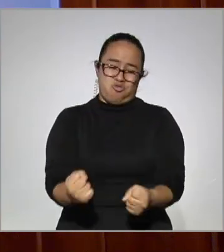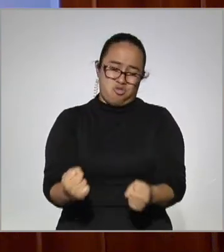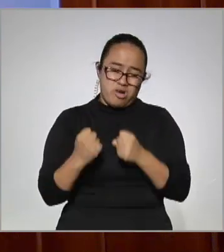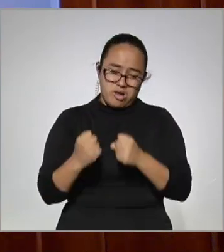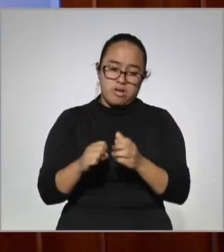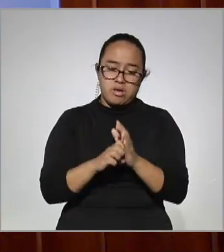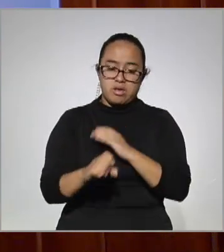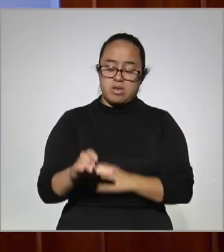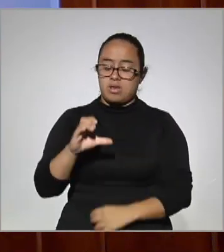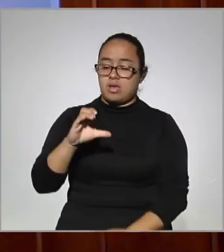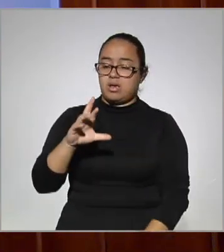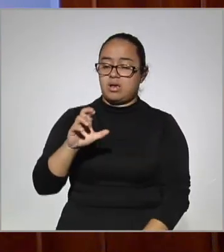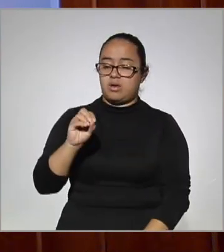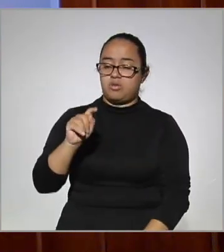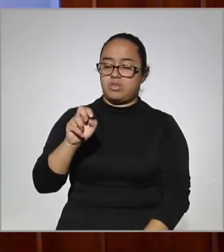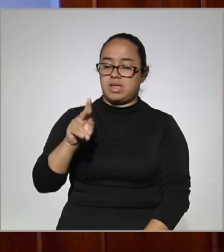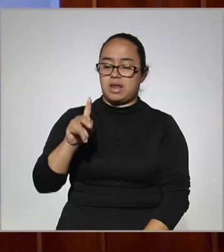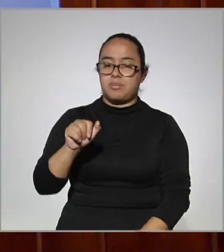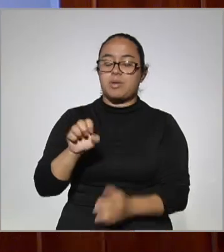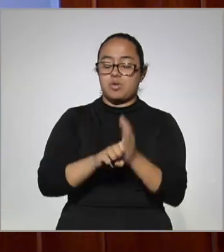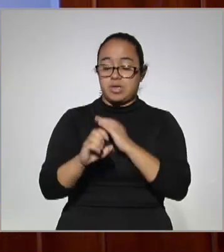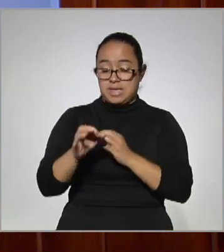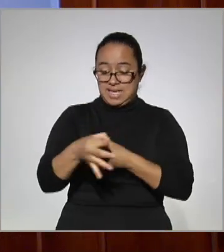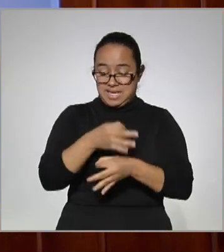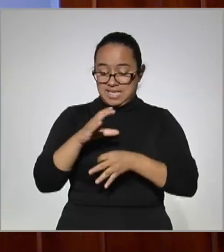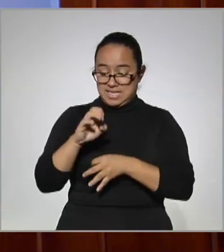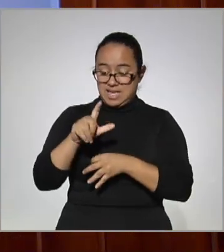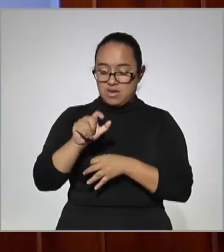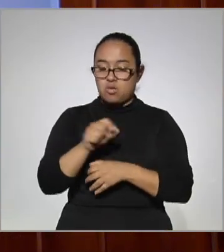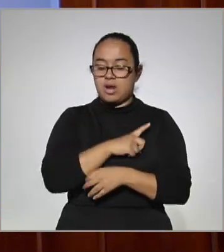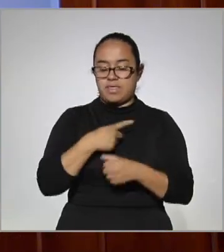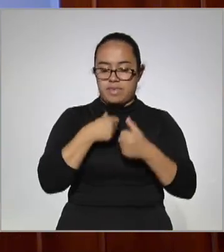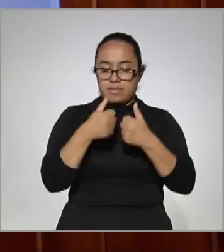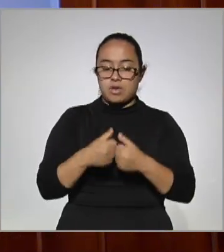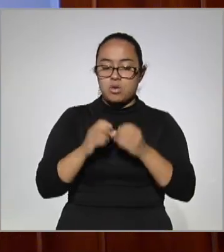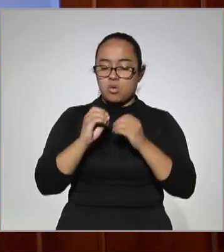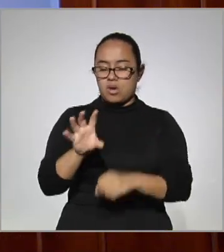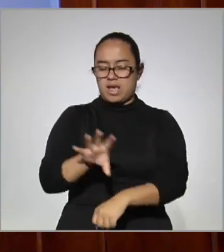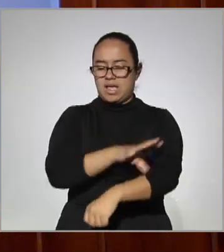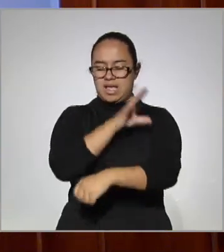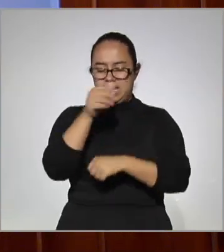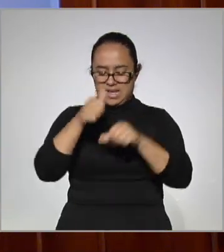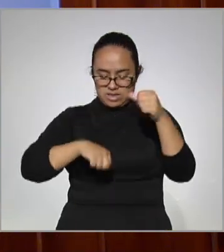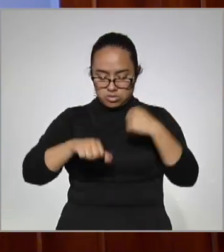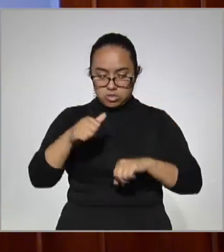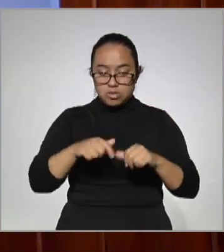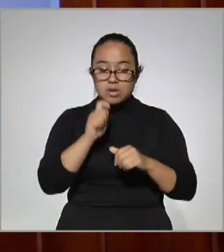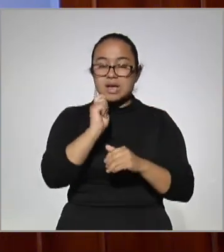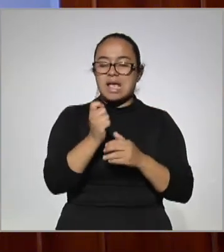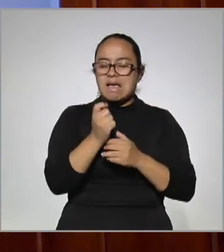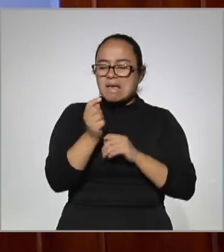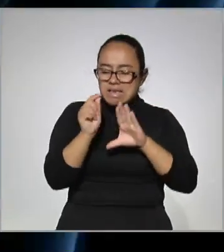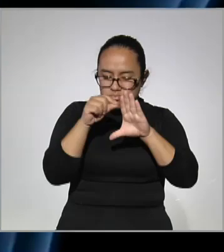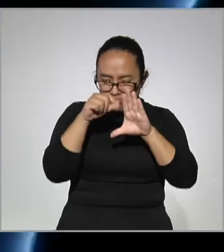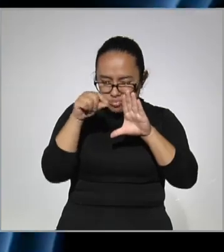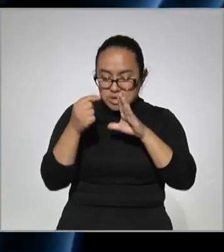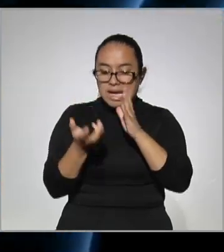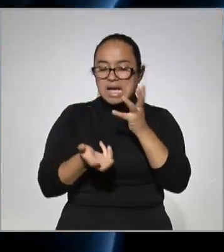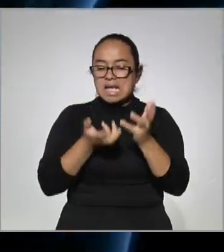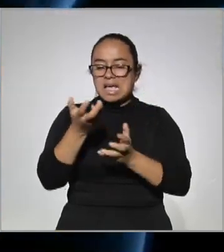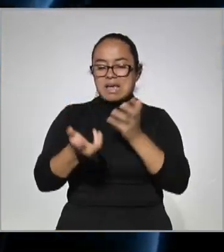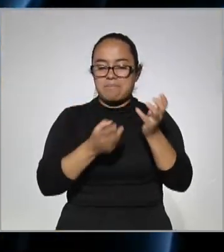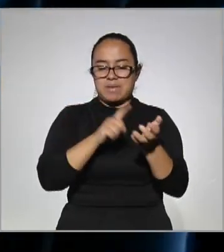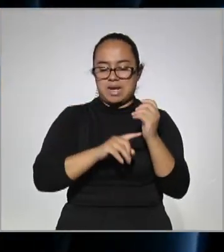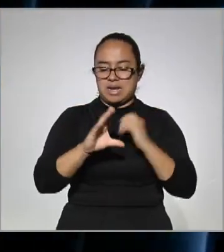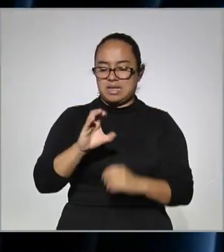es la crioterapia, que consiste en congelar las células, la electrocirugía, que también consiste en quemar o en cauterizar esas